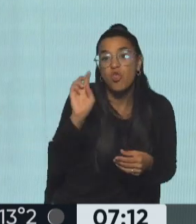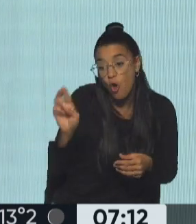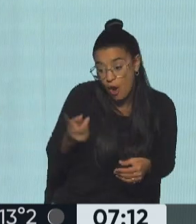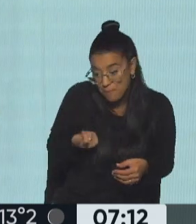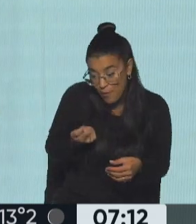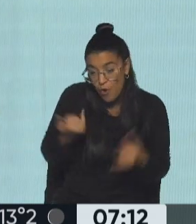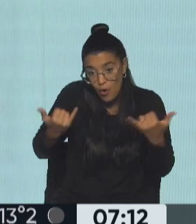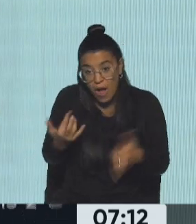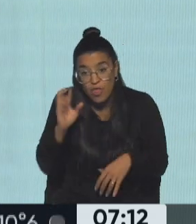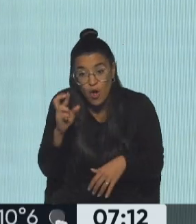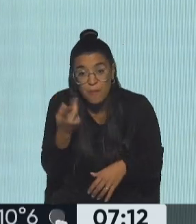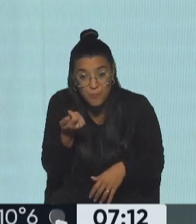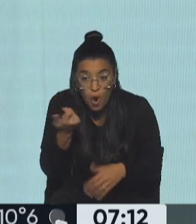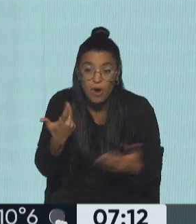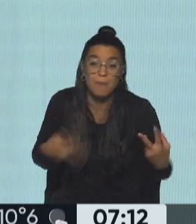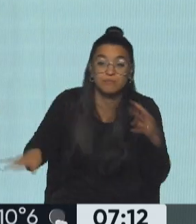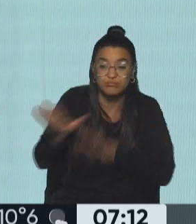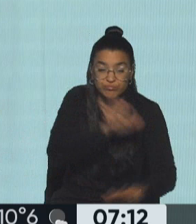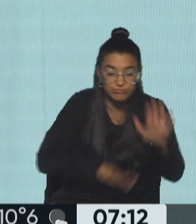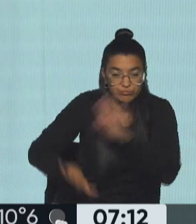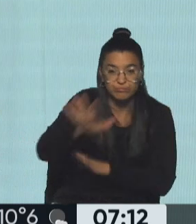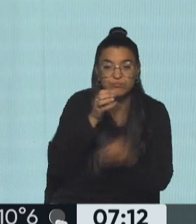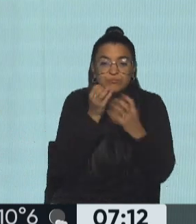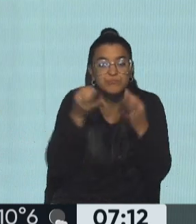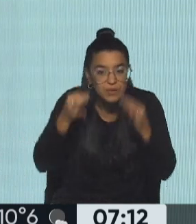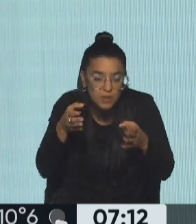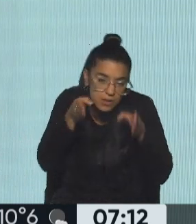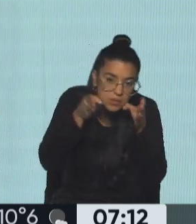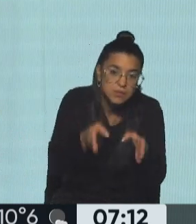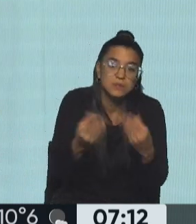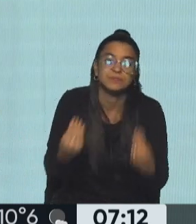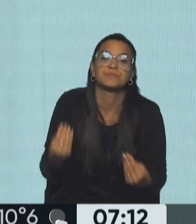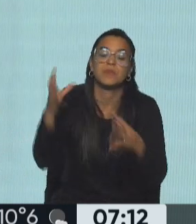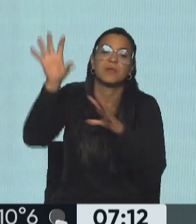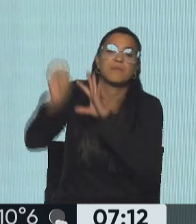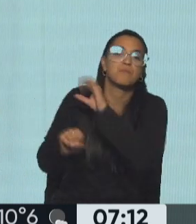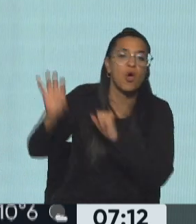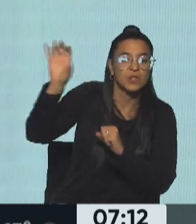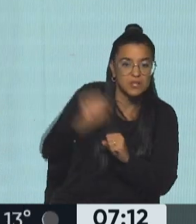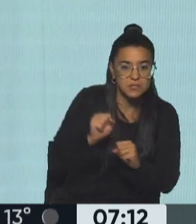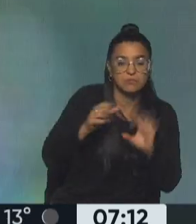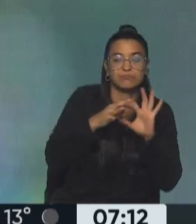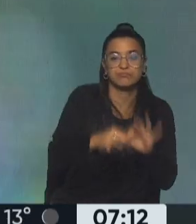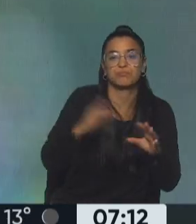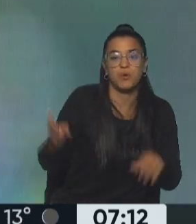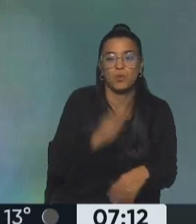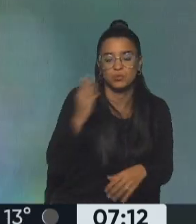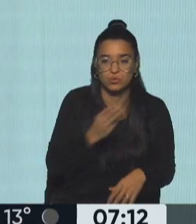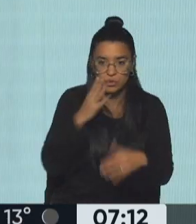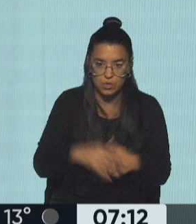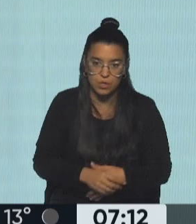no es cierto que hay en la Argentina puedan redistribuirse lo que es específicamente importaciones vinculadas a la producción